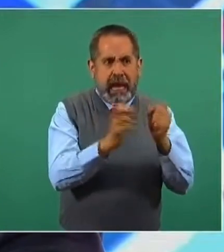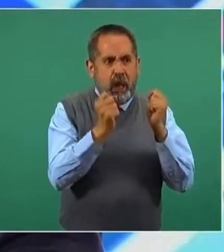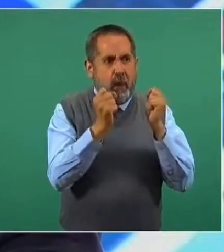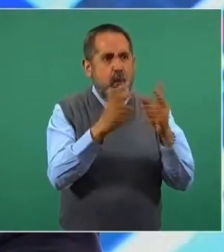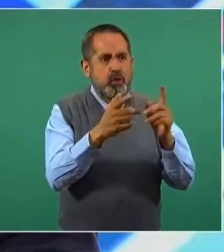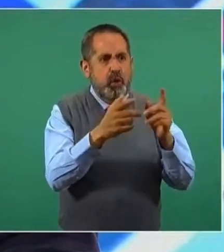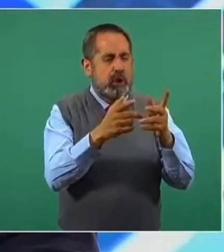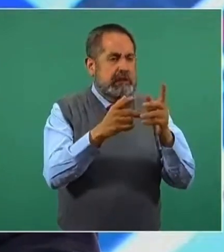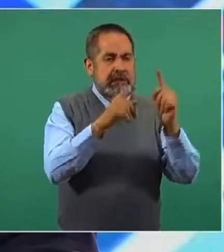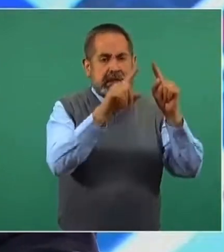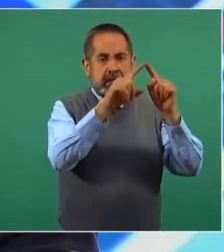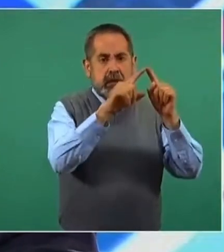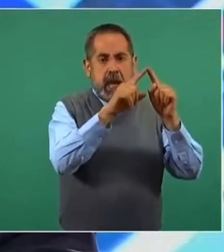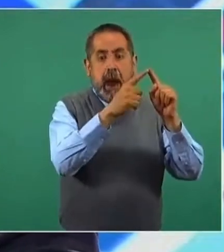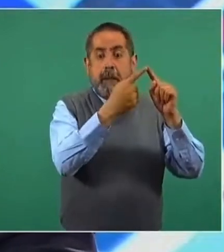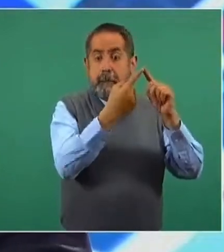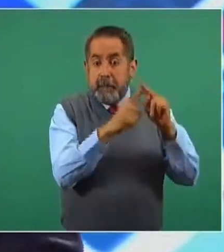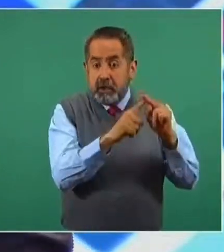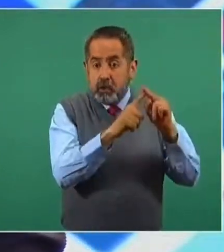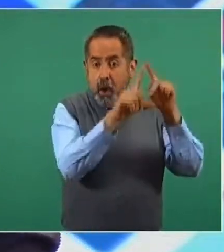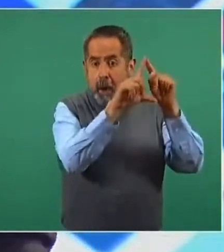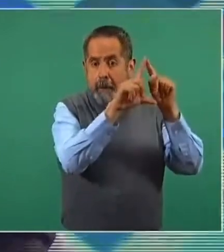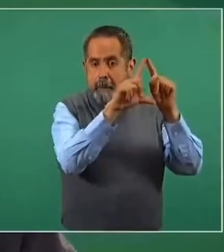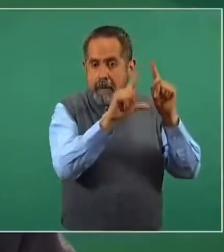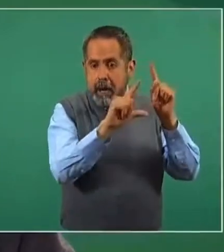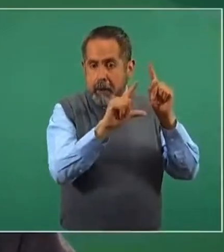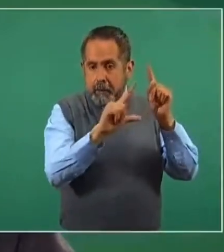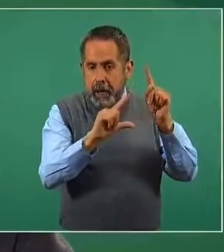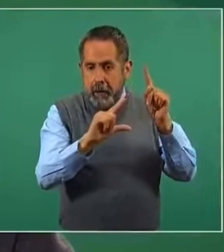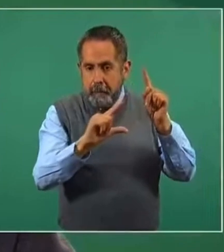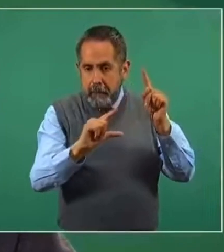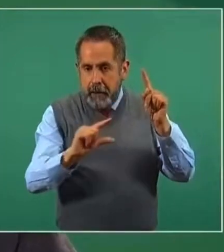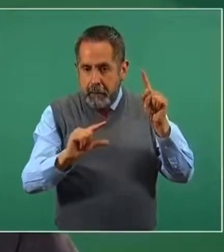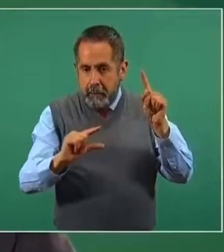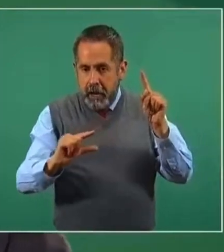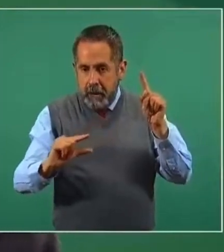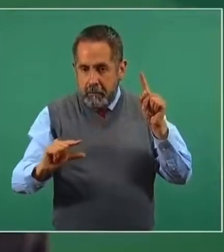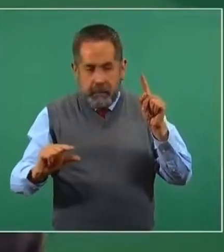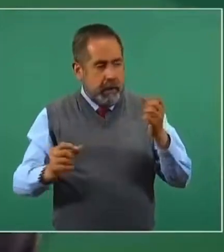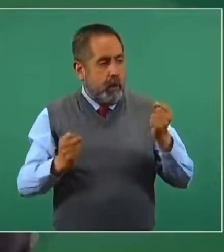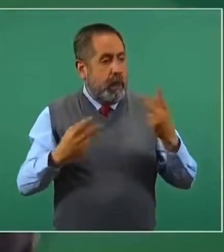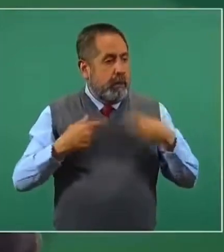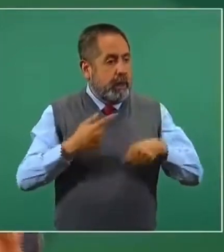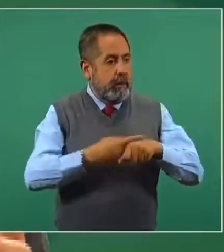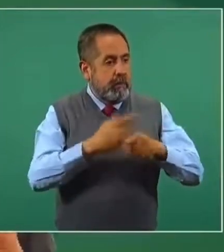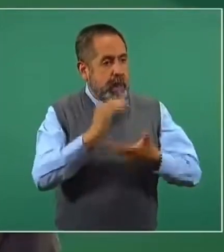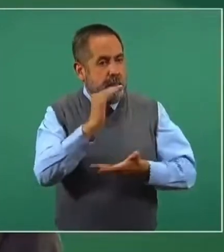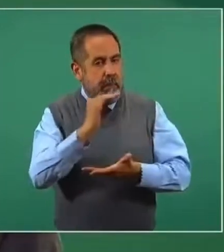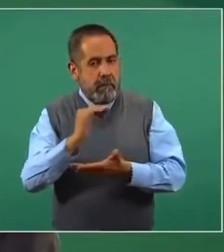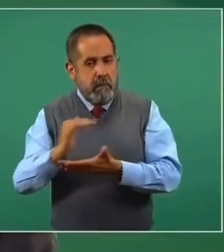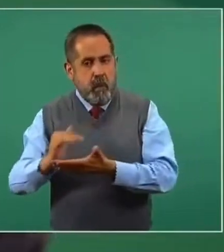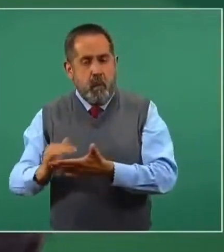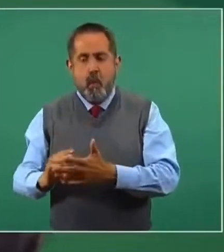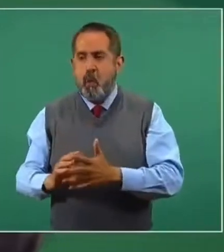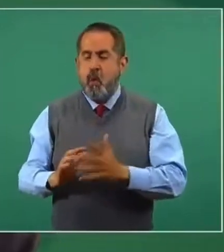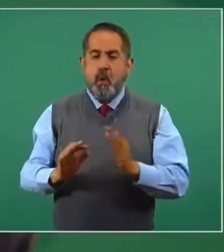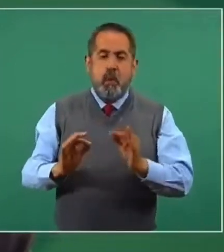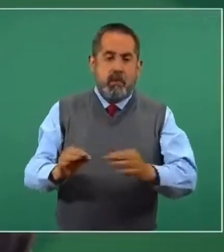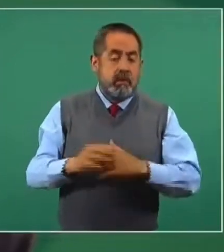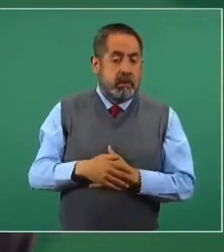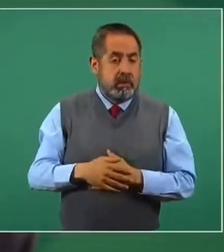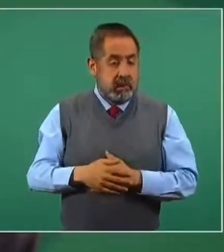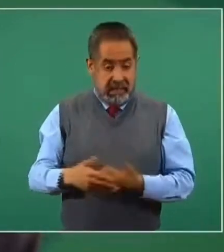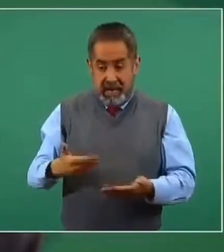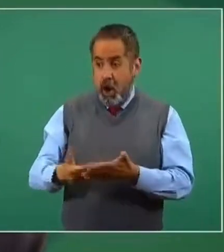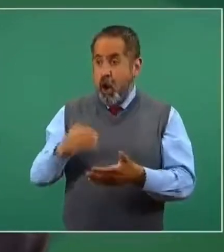ahora vamos para abajo, para abajo, para abajo, para abajo, para abajo en casos. Si comparamos la carga de enfermedad que